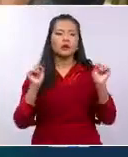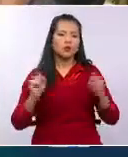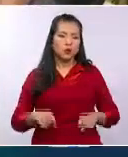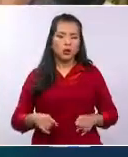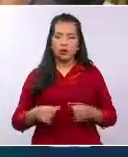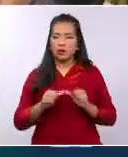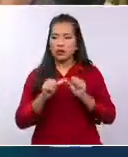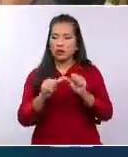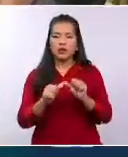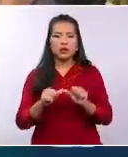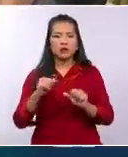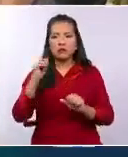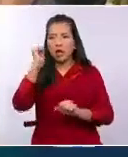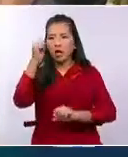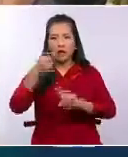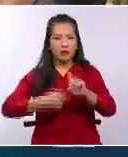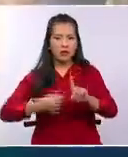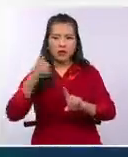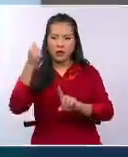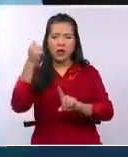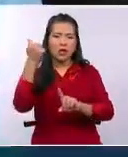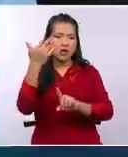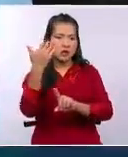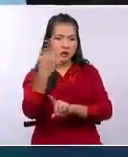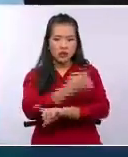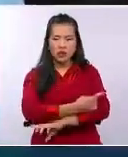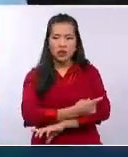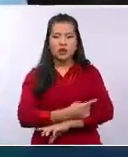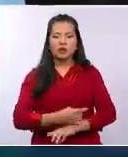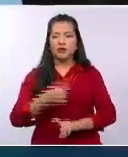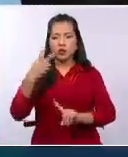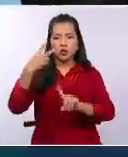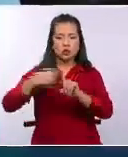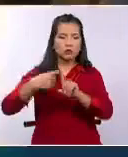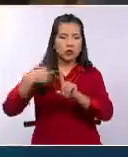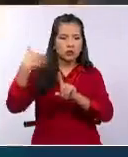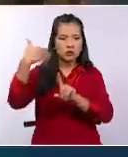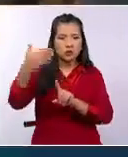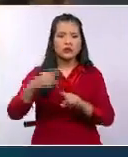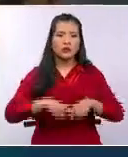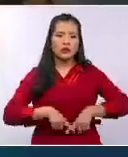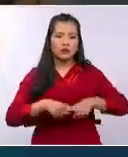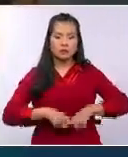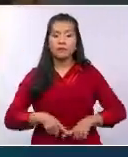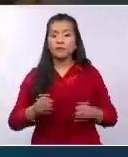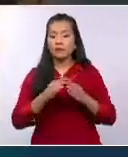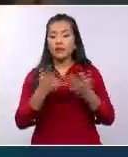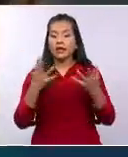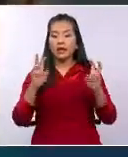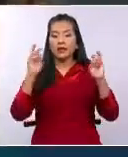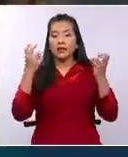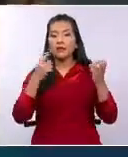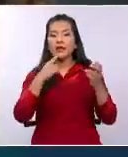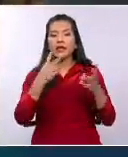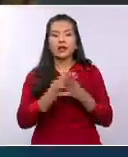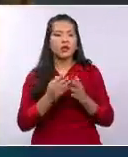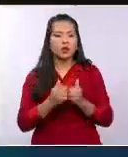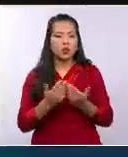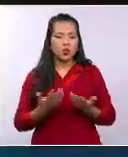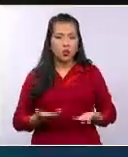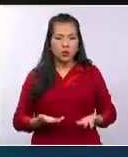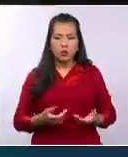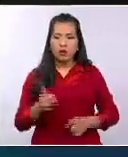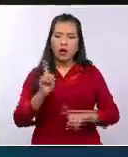ser cada mes, puede ser cada 15 días, cada dos meses. ¿Quiénes se benefician en las jornadas de descongestionamiento carcelario? Estamos hablando de robos,